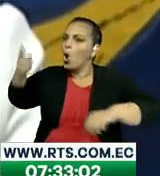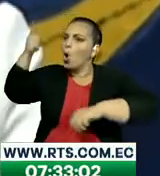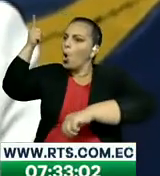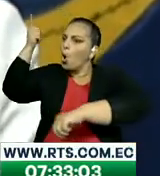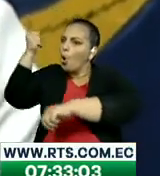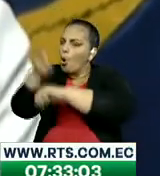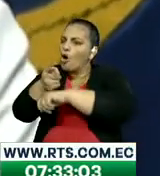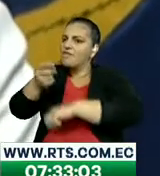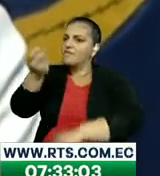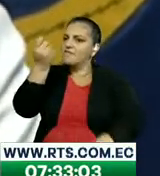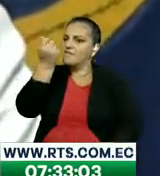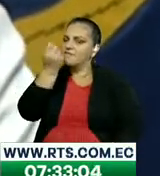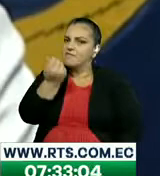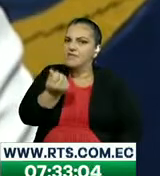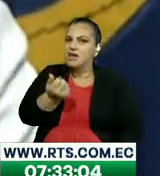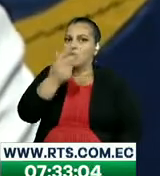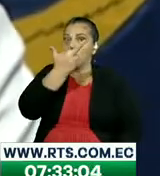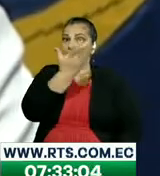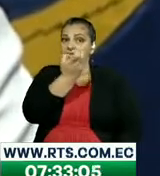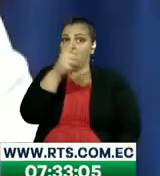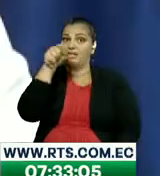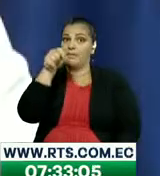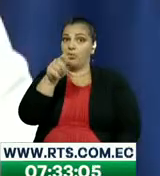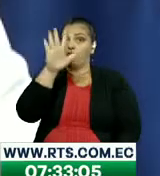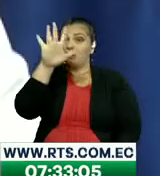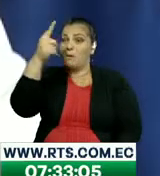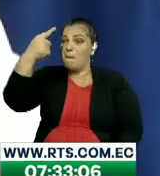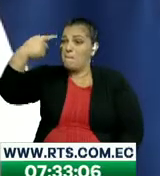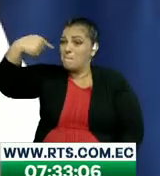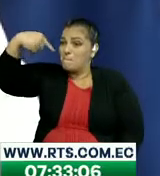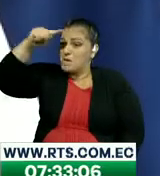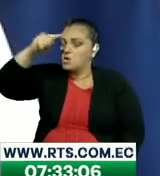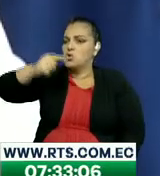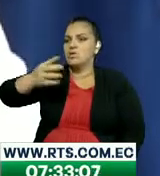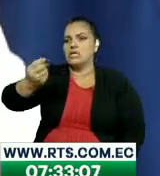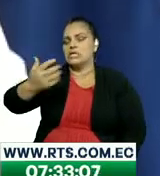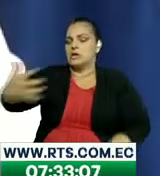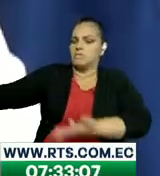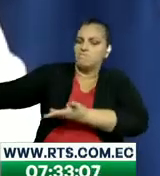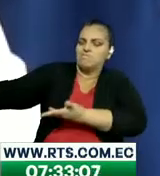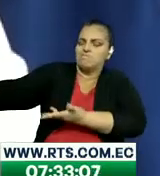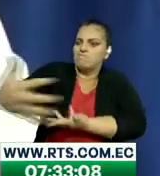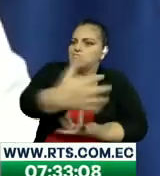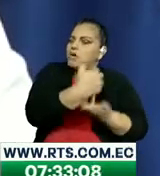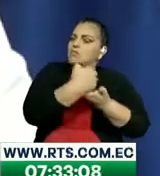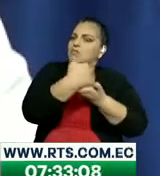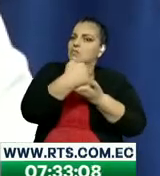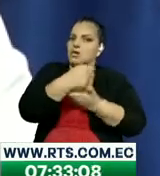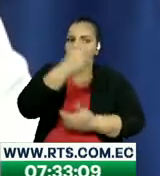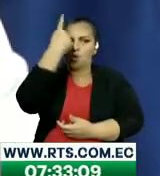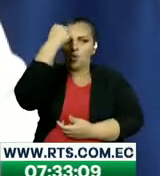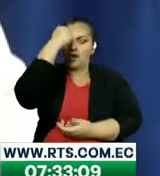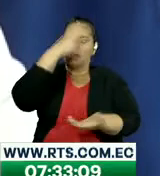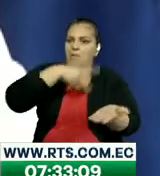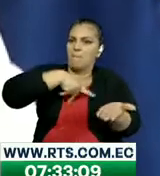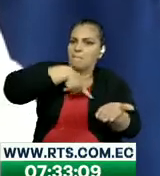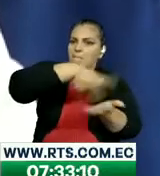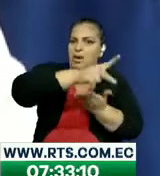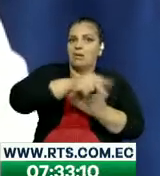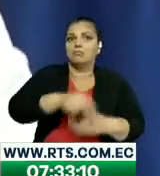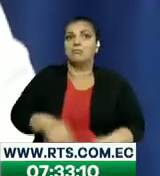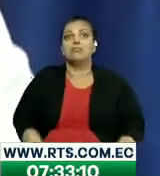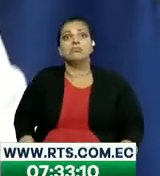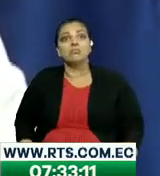directora de la Unidad de Análisis Financiero, Diana Salazar. Que tras varios meses de acciones y gestiones, se ha